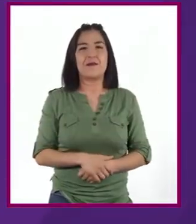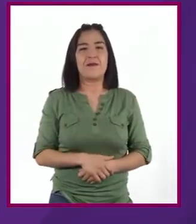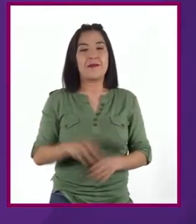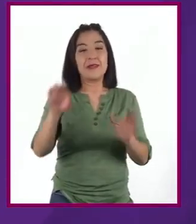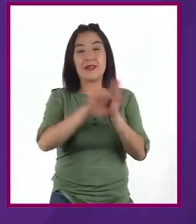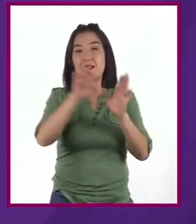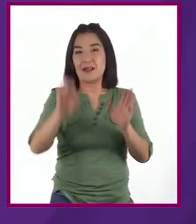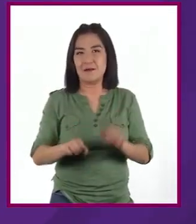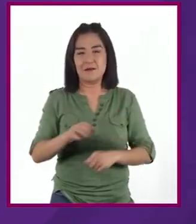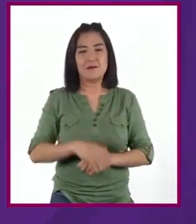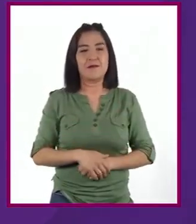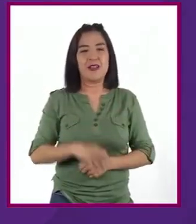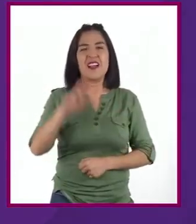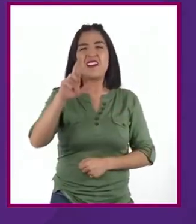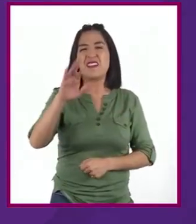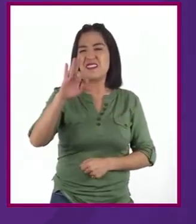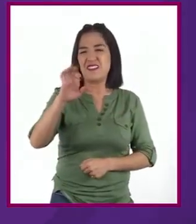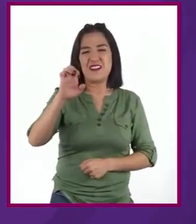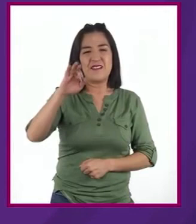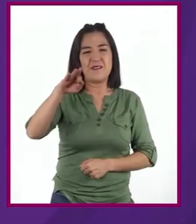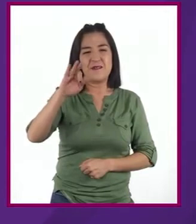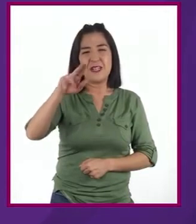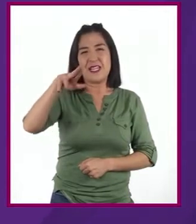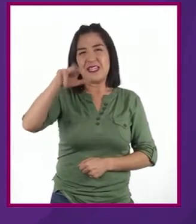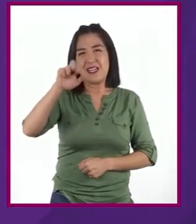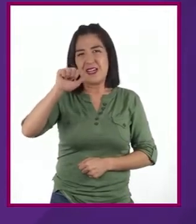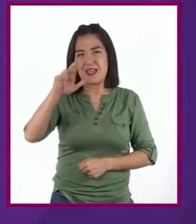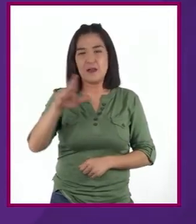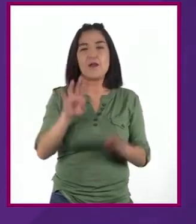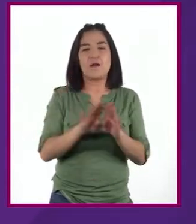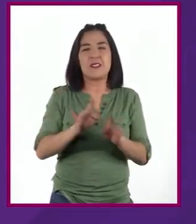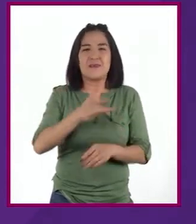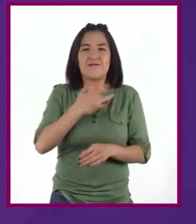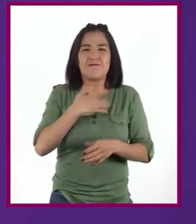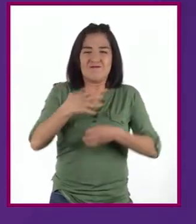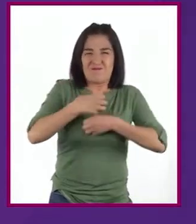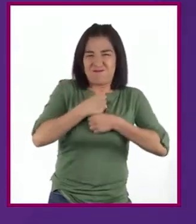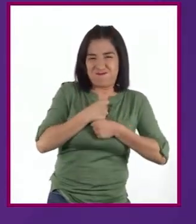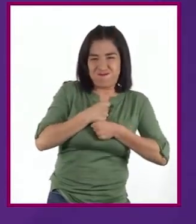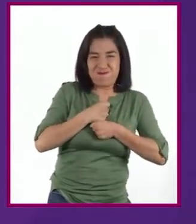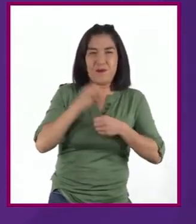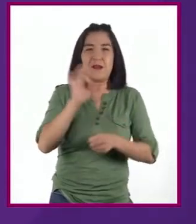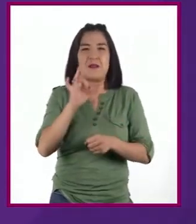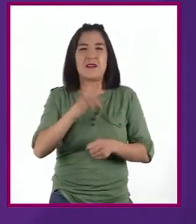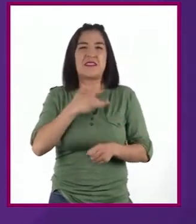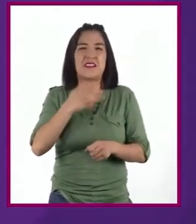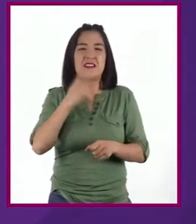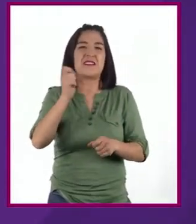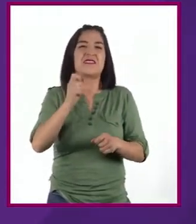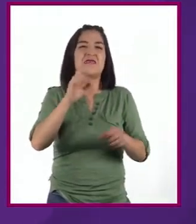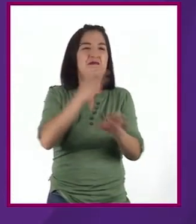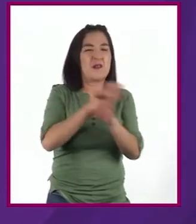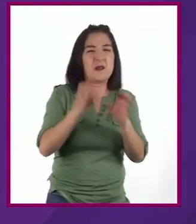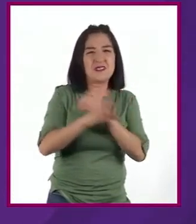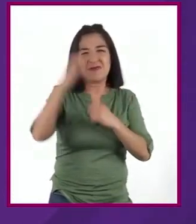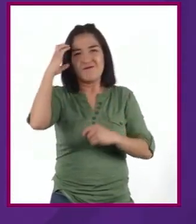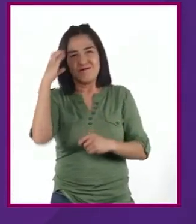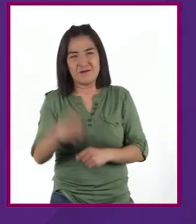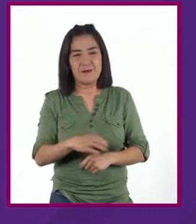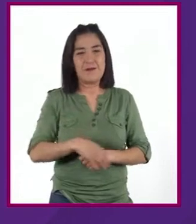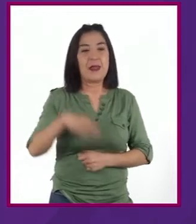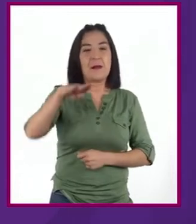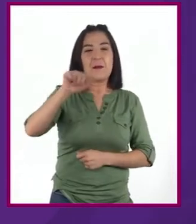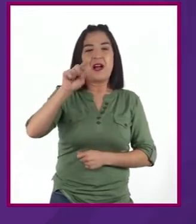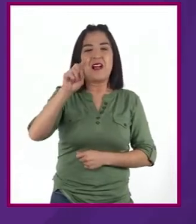Por ejemplo, refrenar, contener o reprimir la fuerza o la violencia de algo.